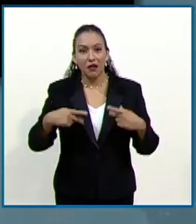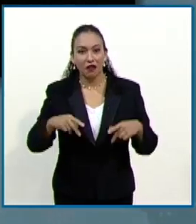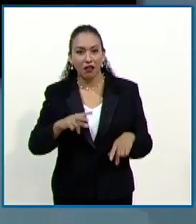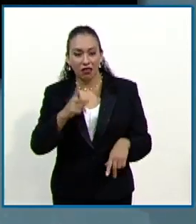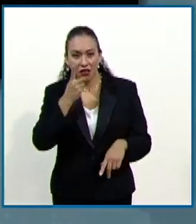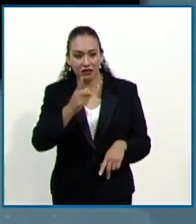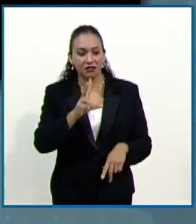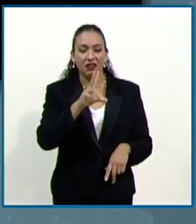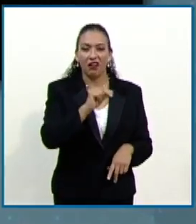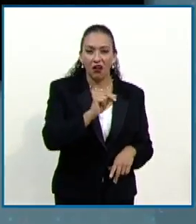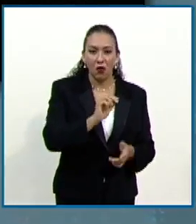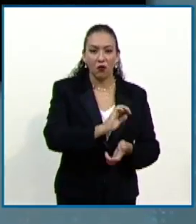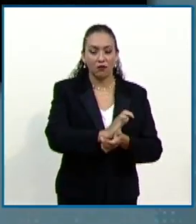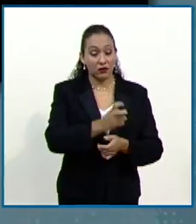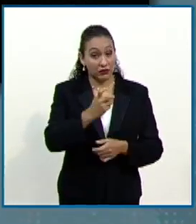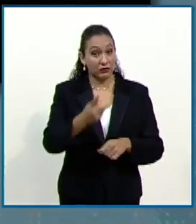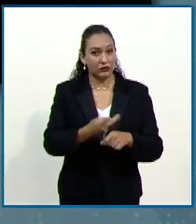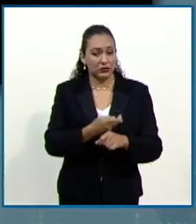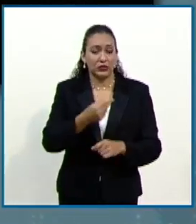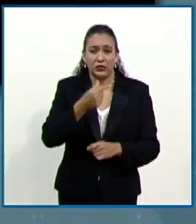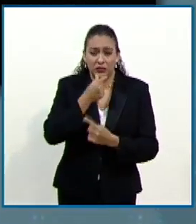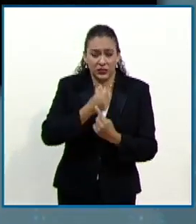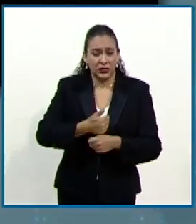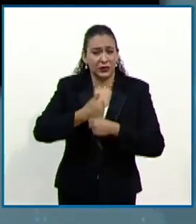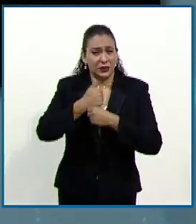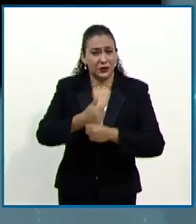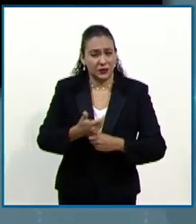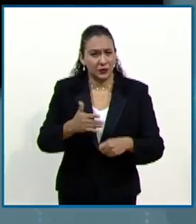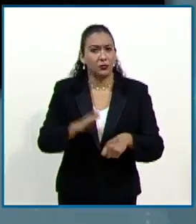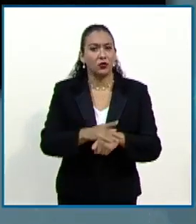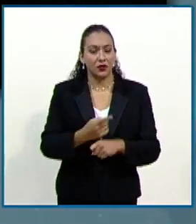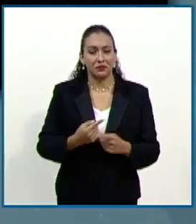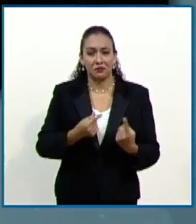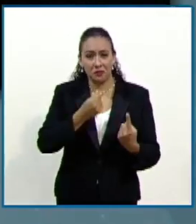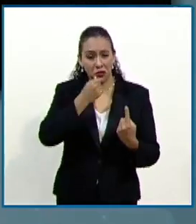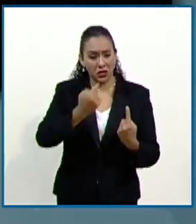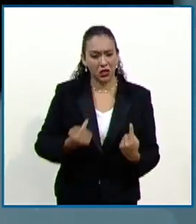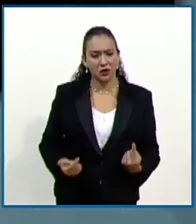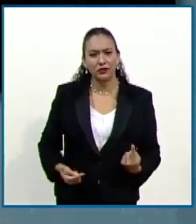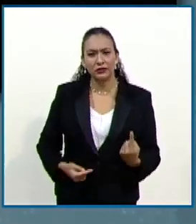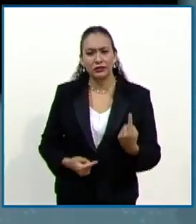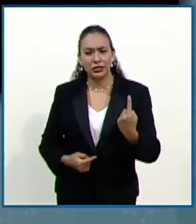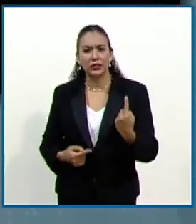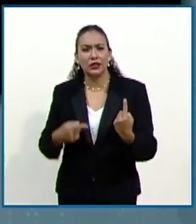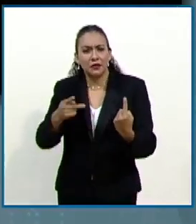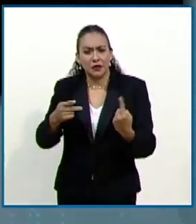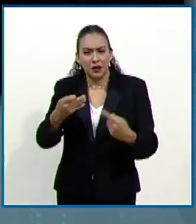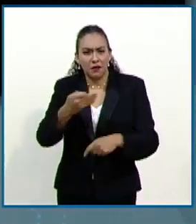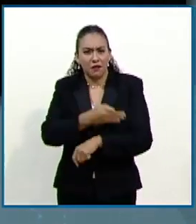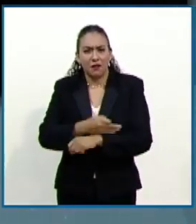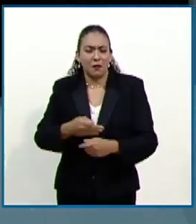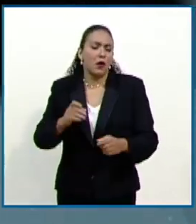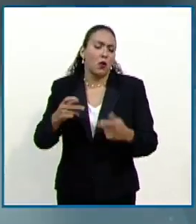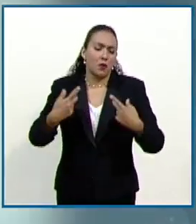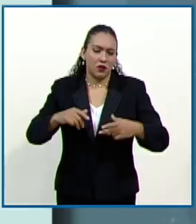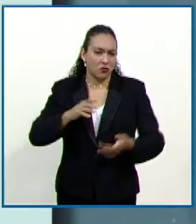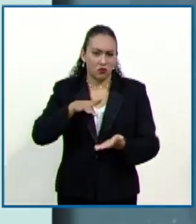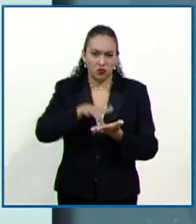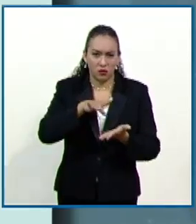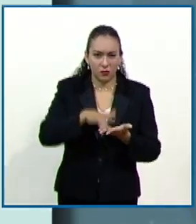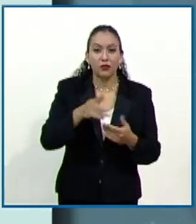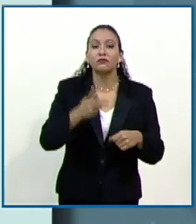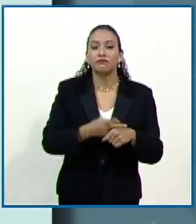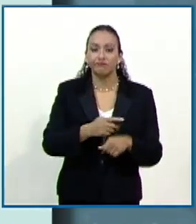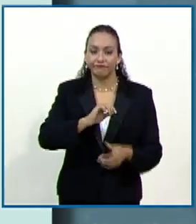es discriminatorio, además de que les expone a acoso y exclusión, aseguró la Unidad General de Conocimiento Científico y